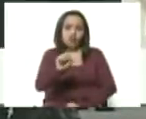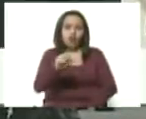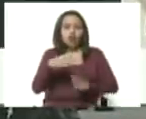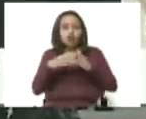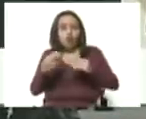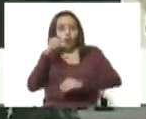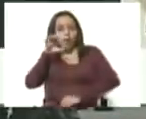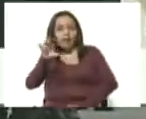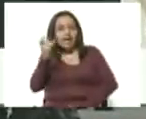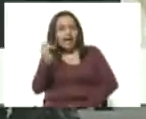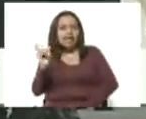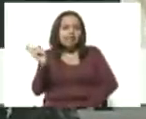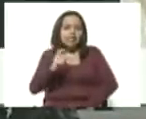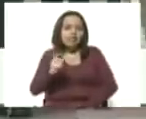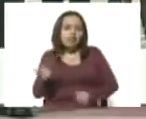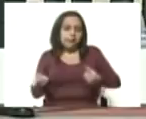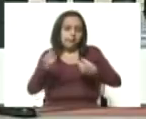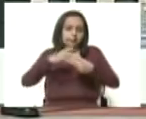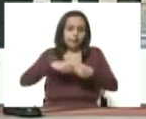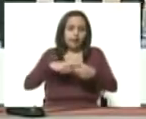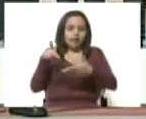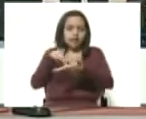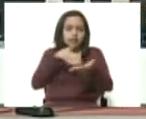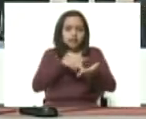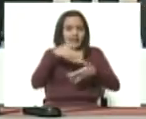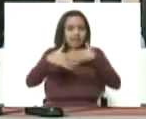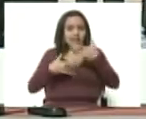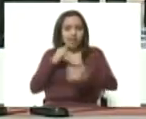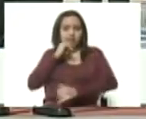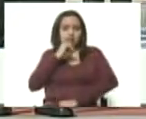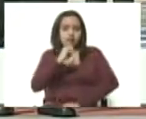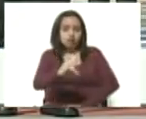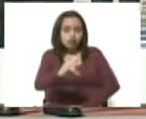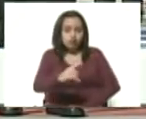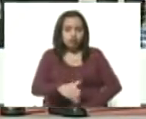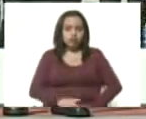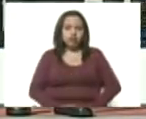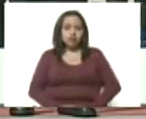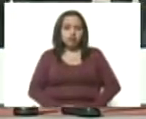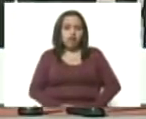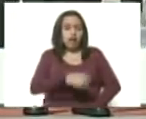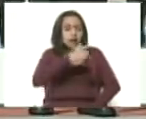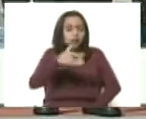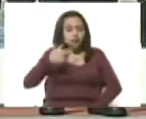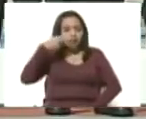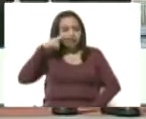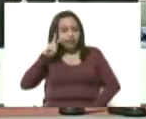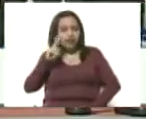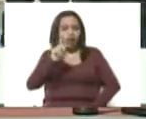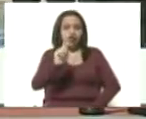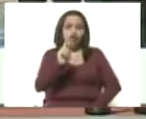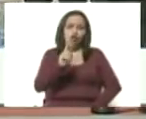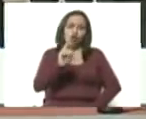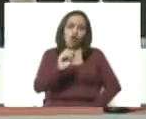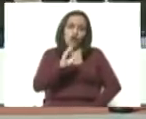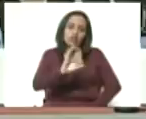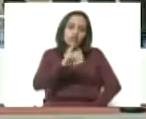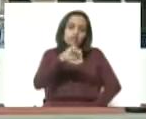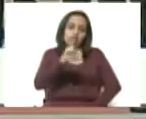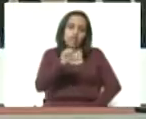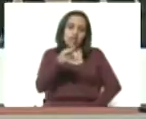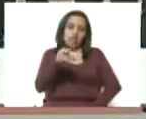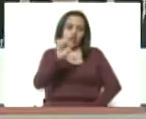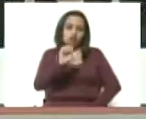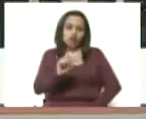es necesario que se incorpore esta gran jornada de denunciar al trochero a través de nuestro